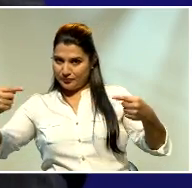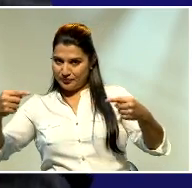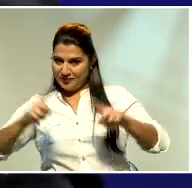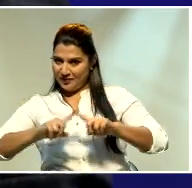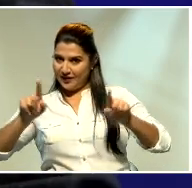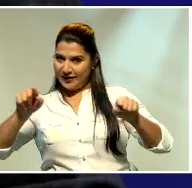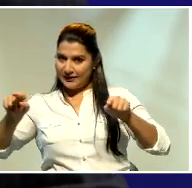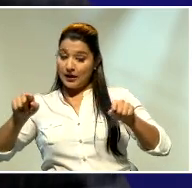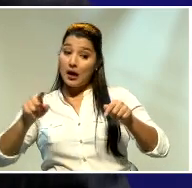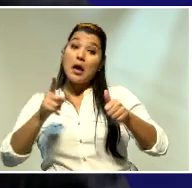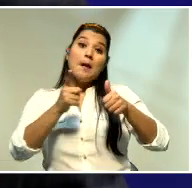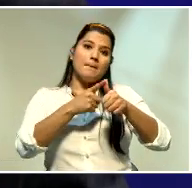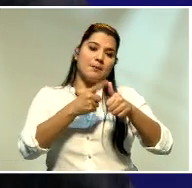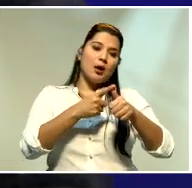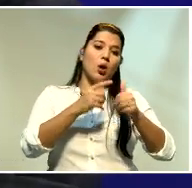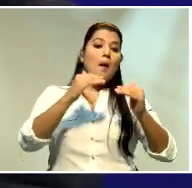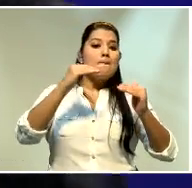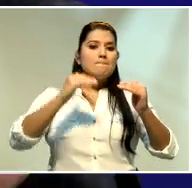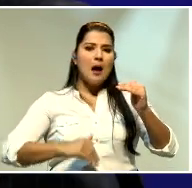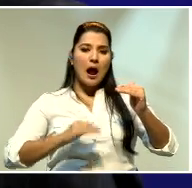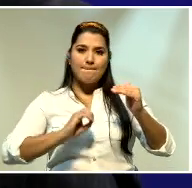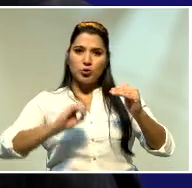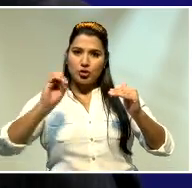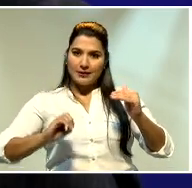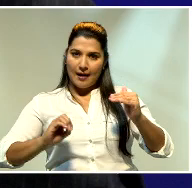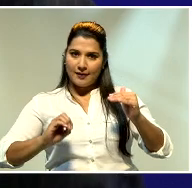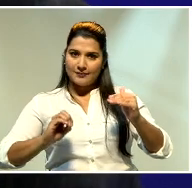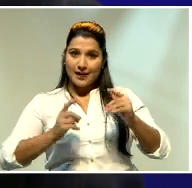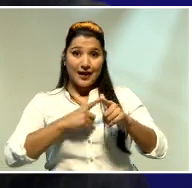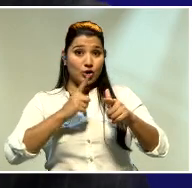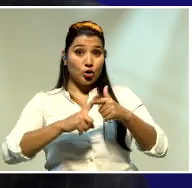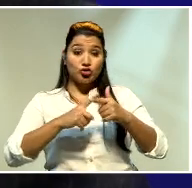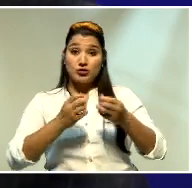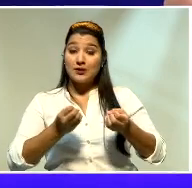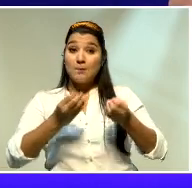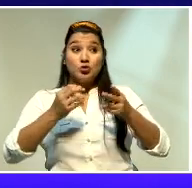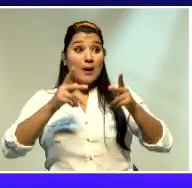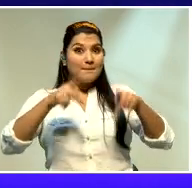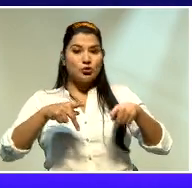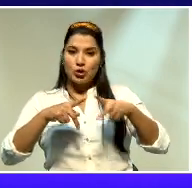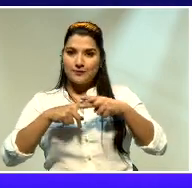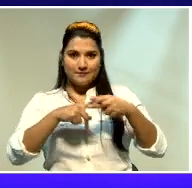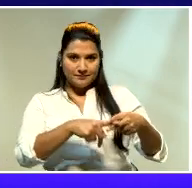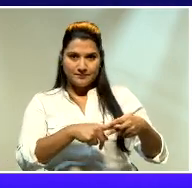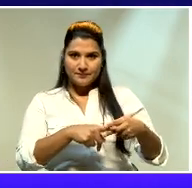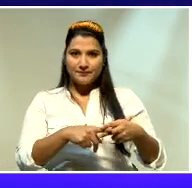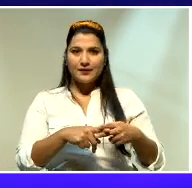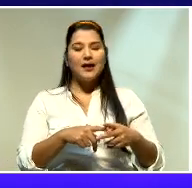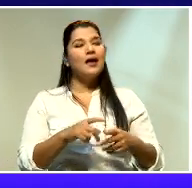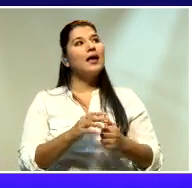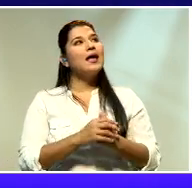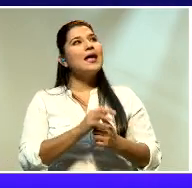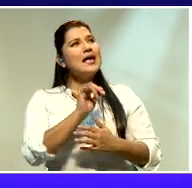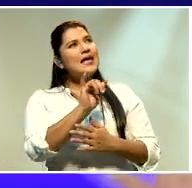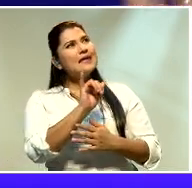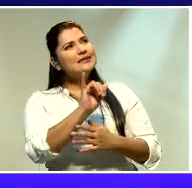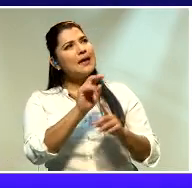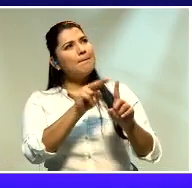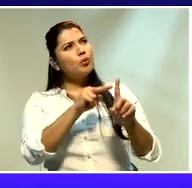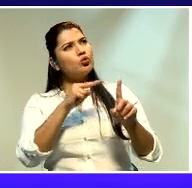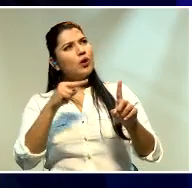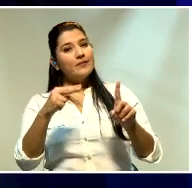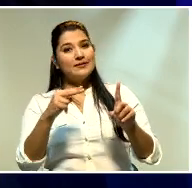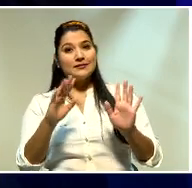que se baja la tasa y dejamos a mucha gente sin crédito. Entonces, Lo que pasa es que ese escenario, digamos,